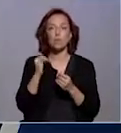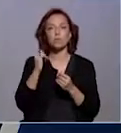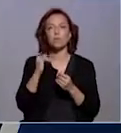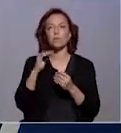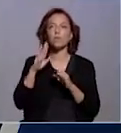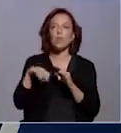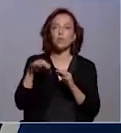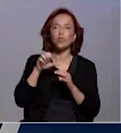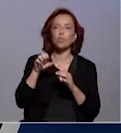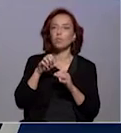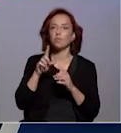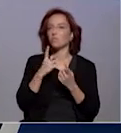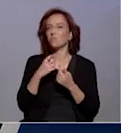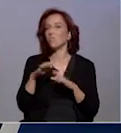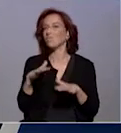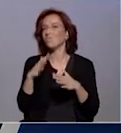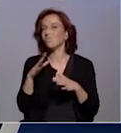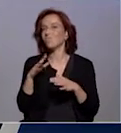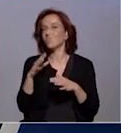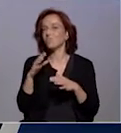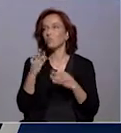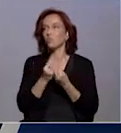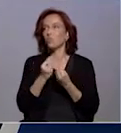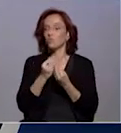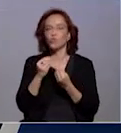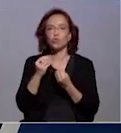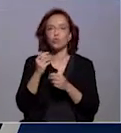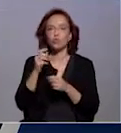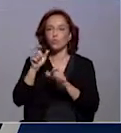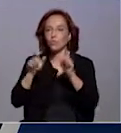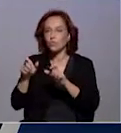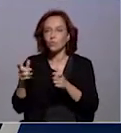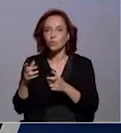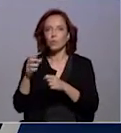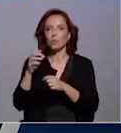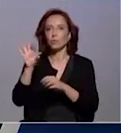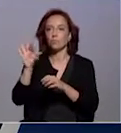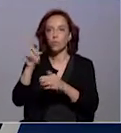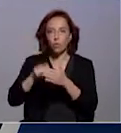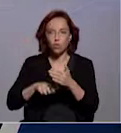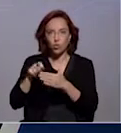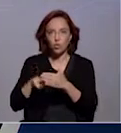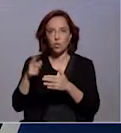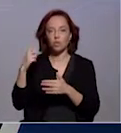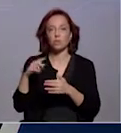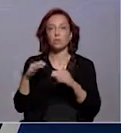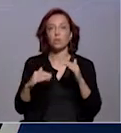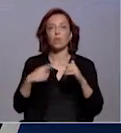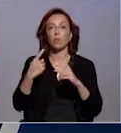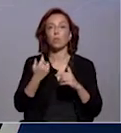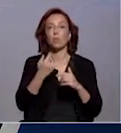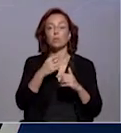empresas van demandando los trabajadores después un mes o dos más adelante los datos de empleo van a estar bastante alineados con